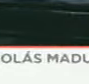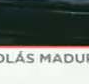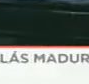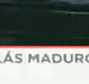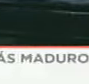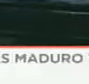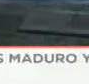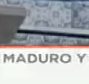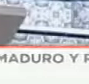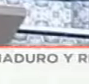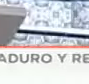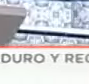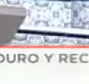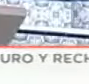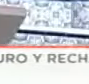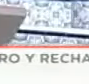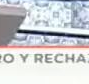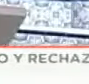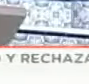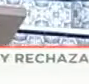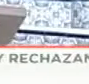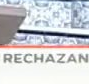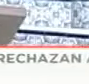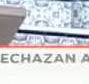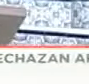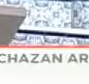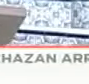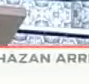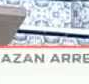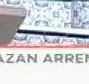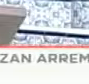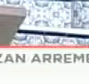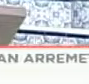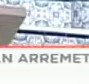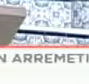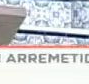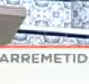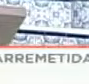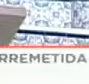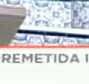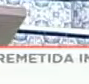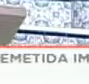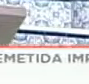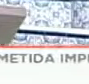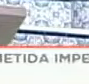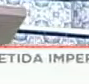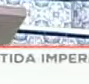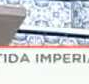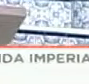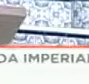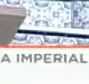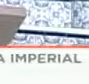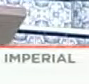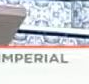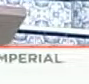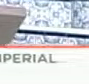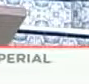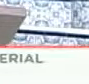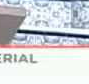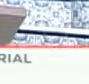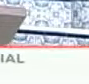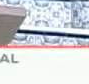Delcy Rodríguez. Muy buenas tardes para toda Venezuela. Aquí la Comisión Presidencial para